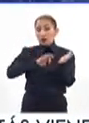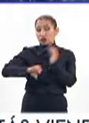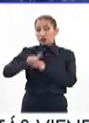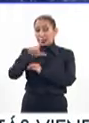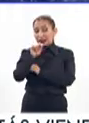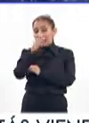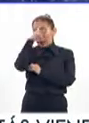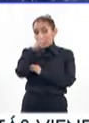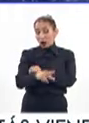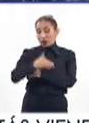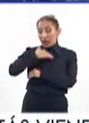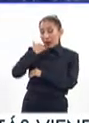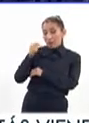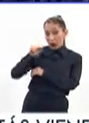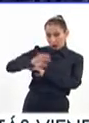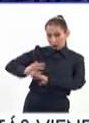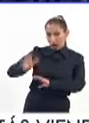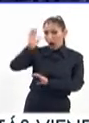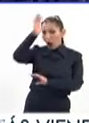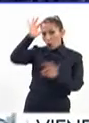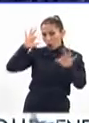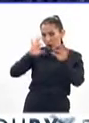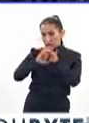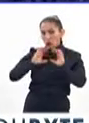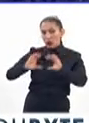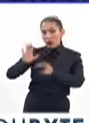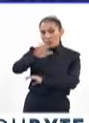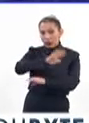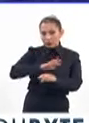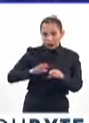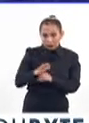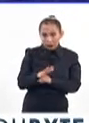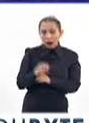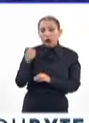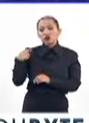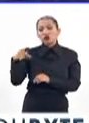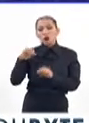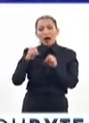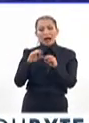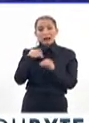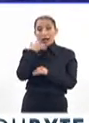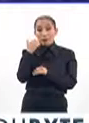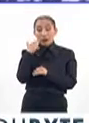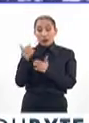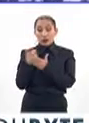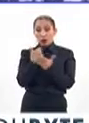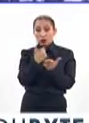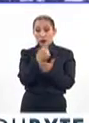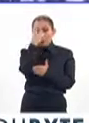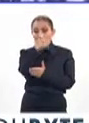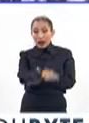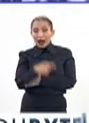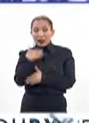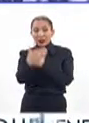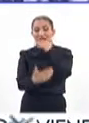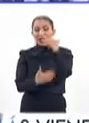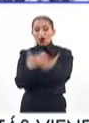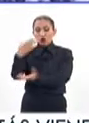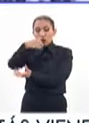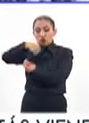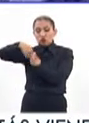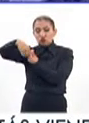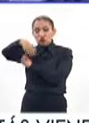70, México y Alemania tienen cooperación medioambiental. A través de la Agencia Alemana de Cooperación para el Desarrollo